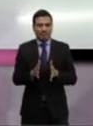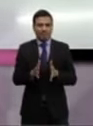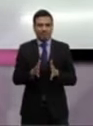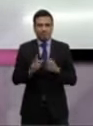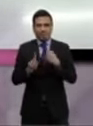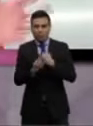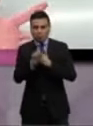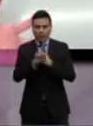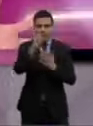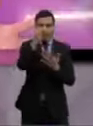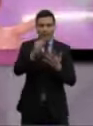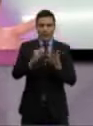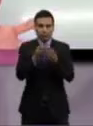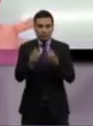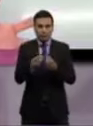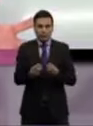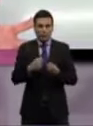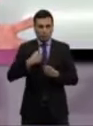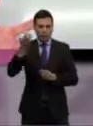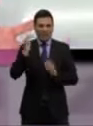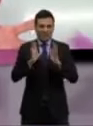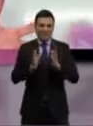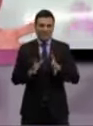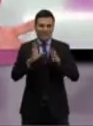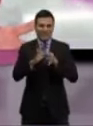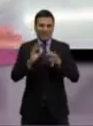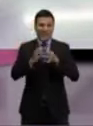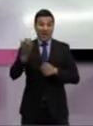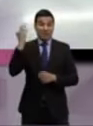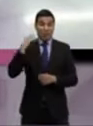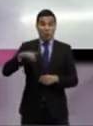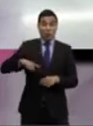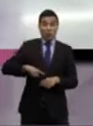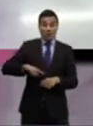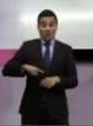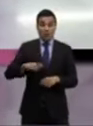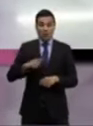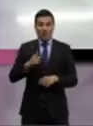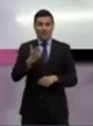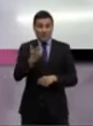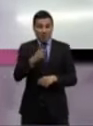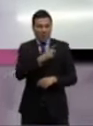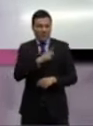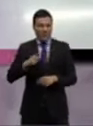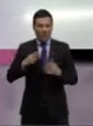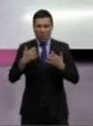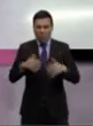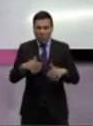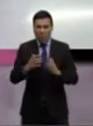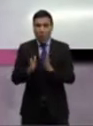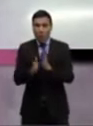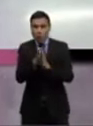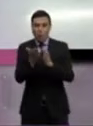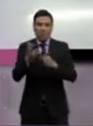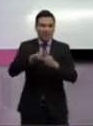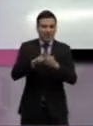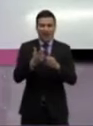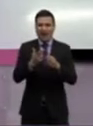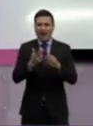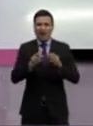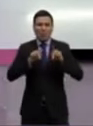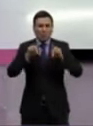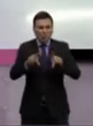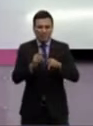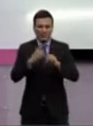les hablé que tan solo en un sexenio endeudaron al país 3 veces más y ni una obra pública, puros socavones. Peña Nieto recibe al